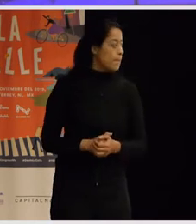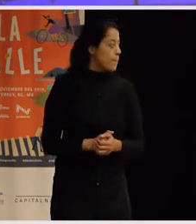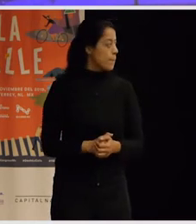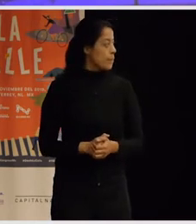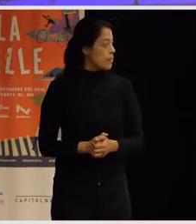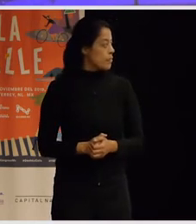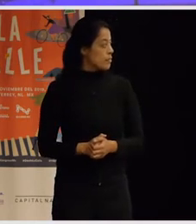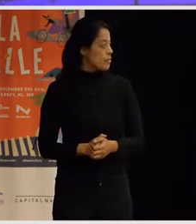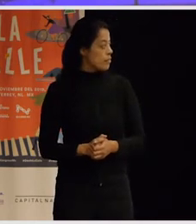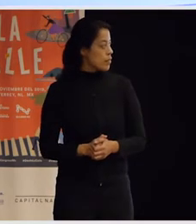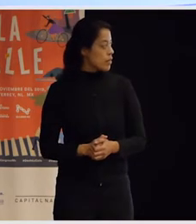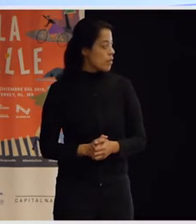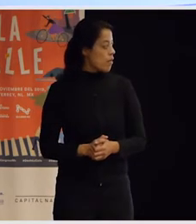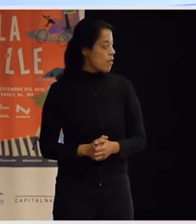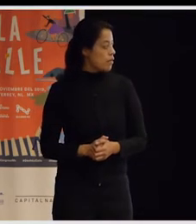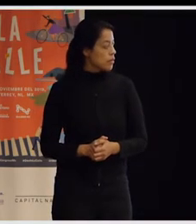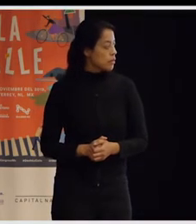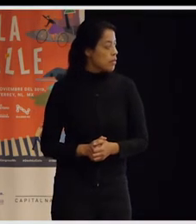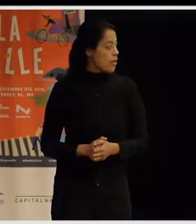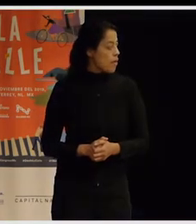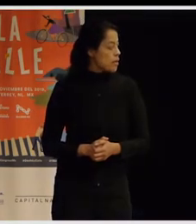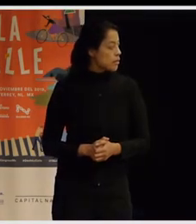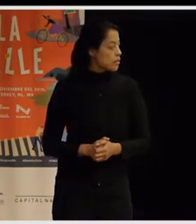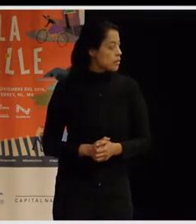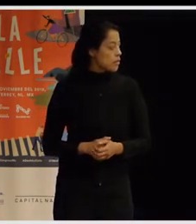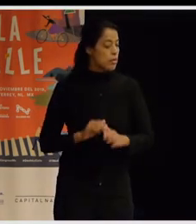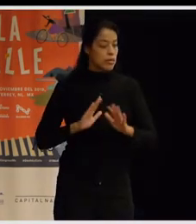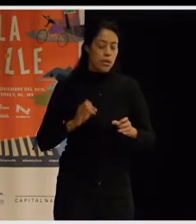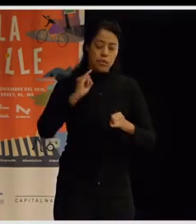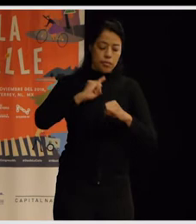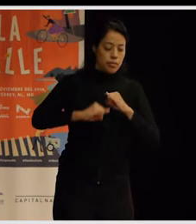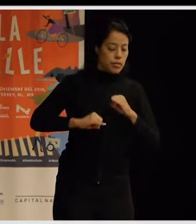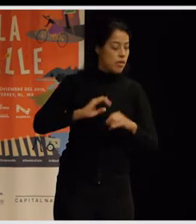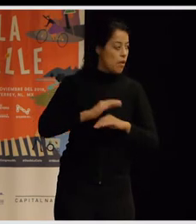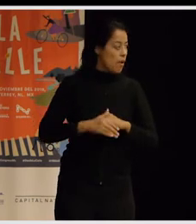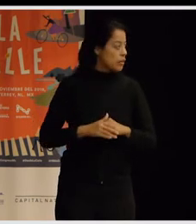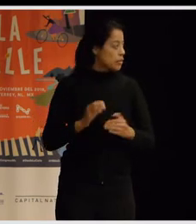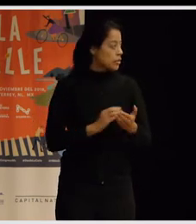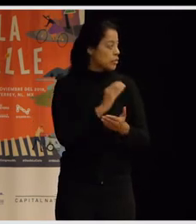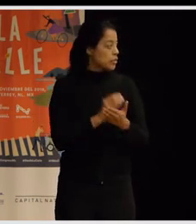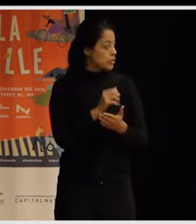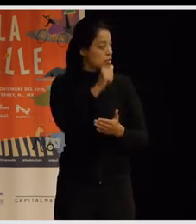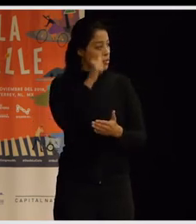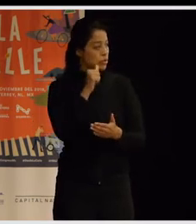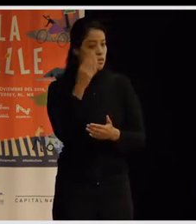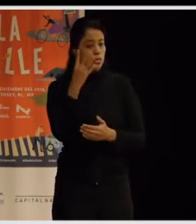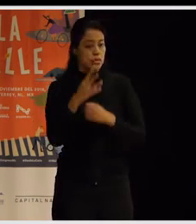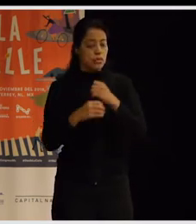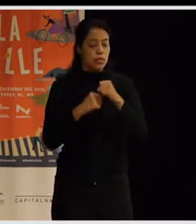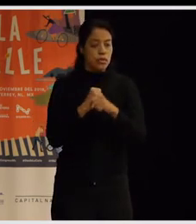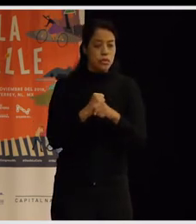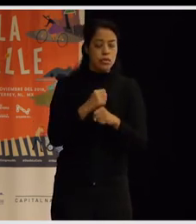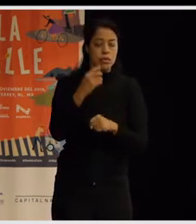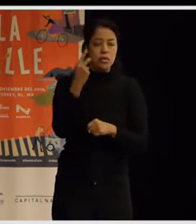hecho es la siguiente y con eso es lo que me gustaría terminar no ciudad juárez hace cuatro años tenía siete